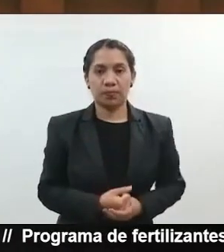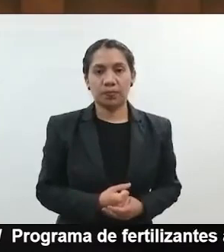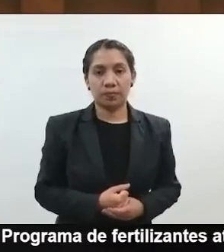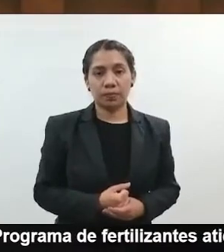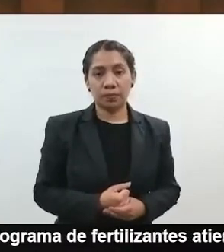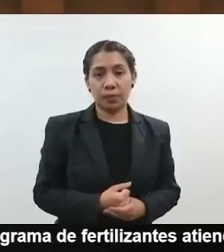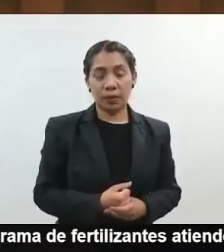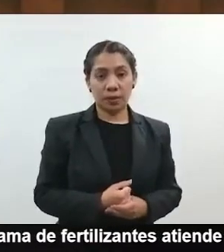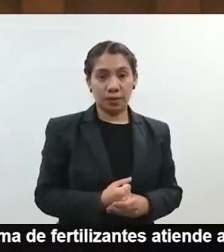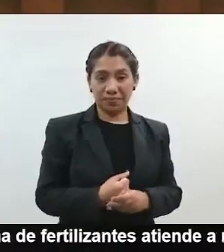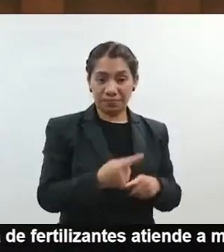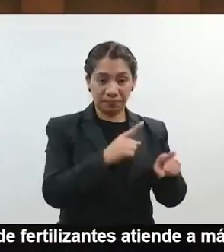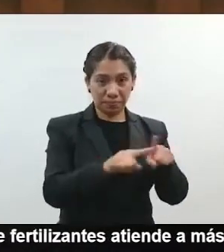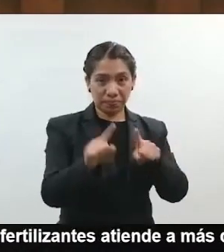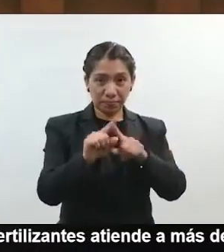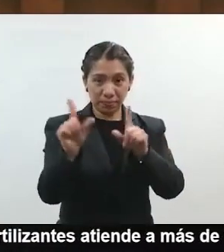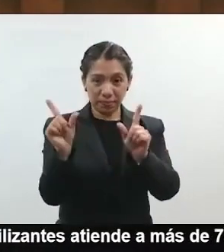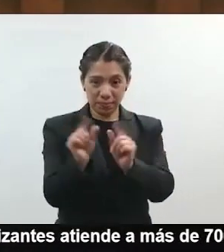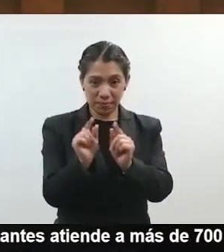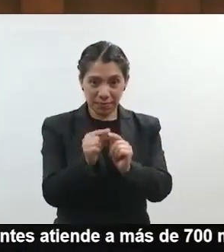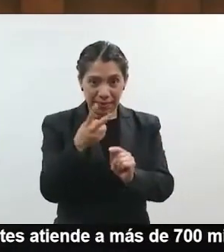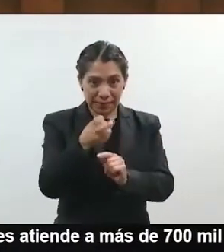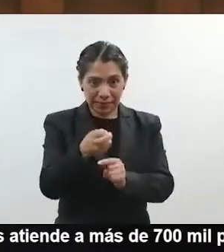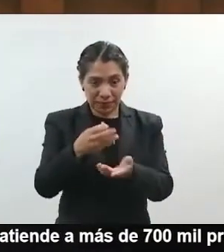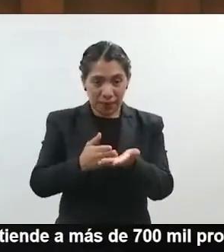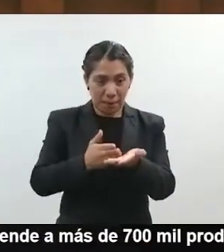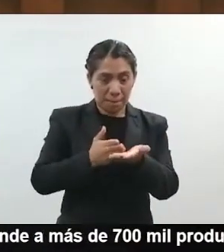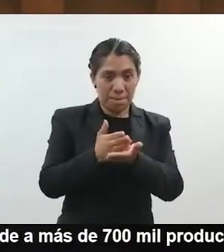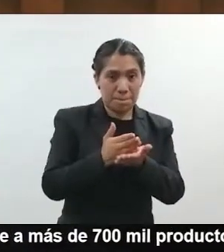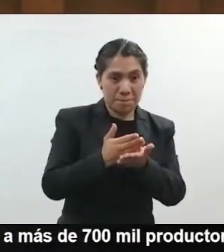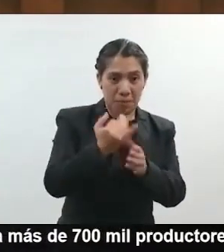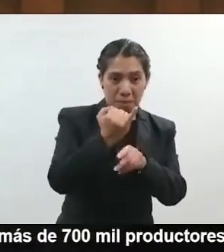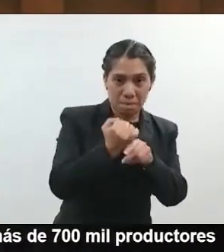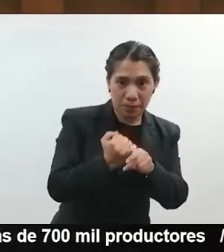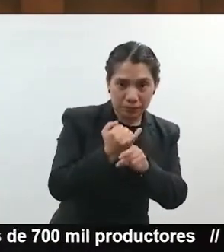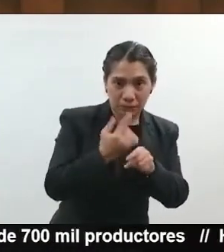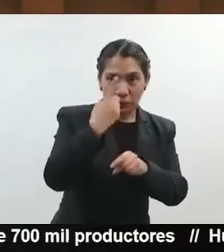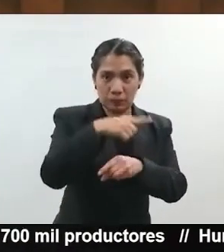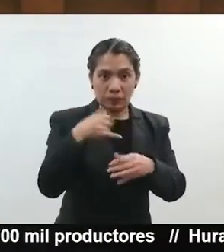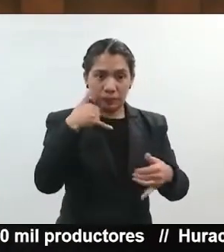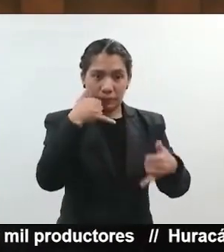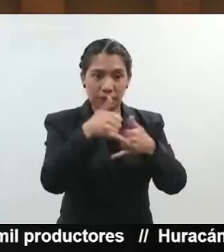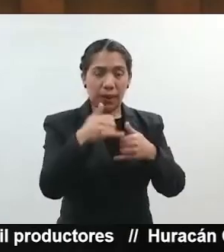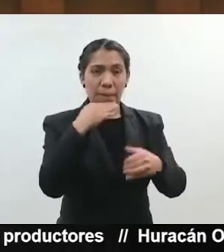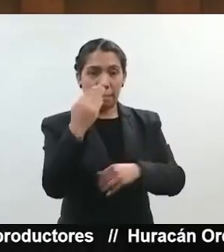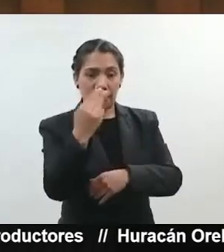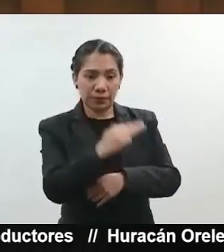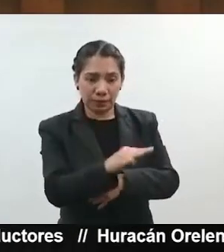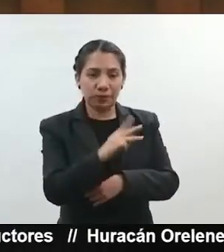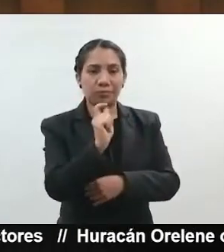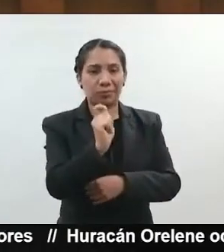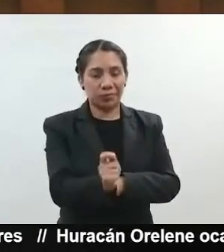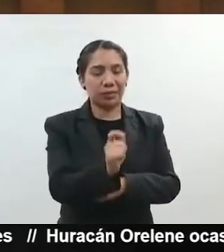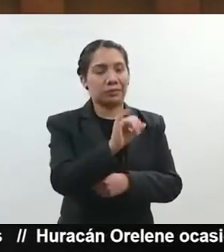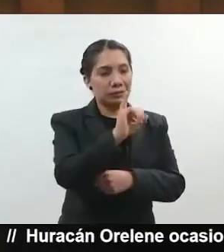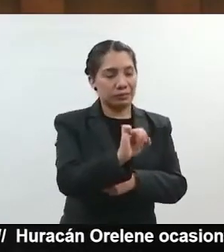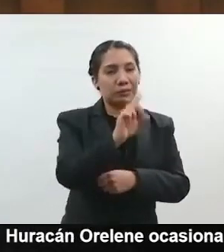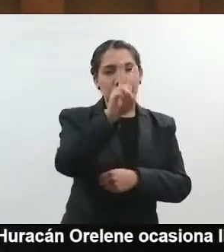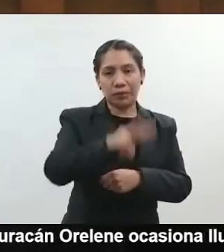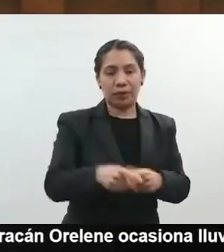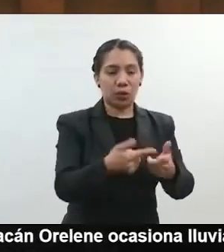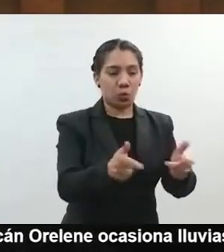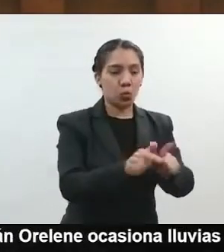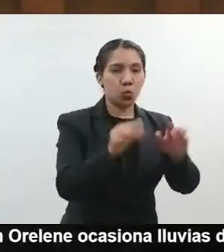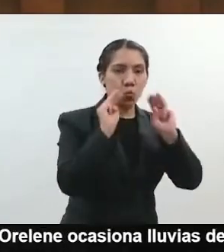síntesis, estas interceptaciones muestran una relación cercana de la organización criminal con